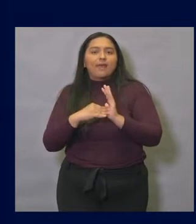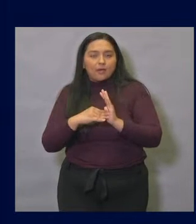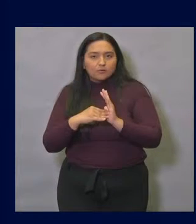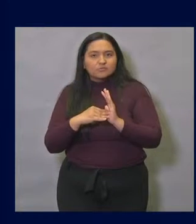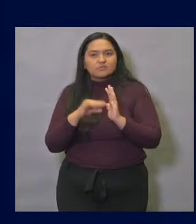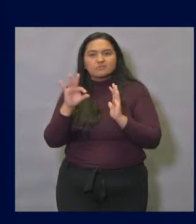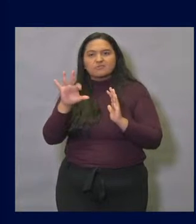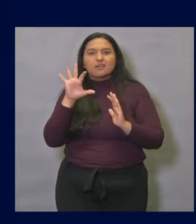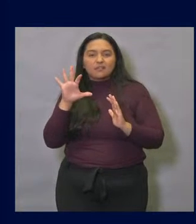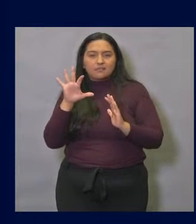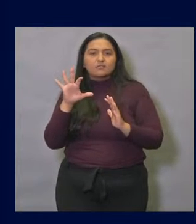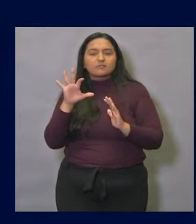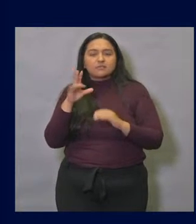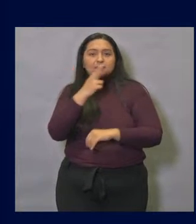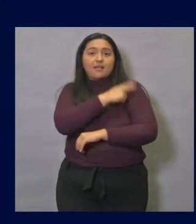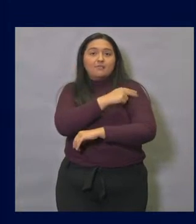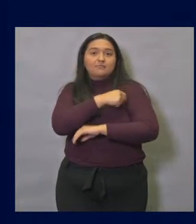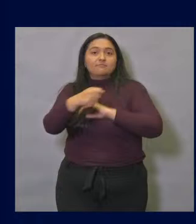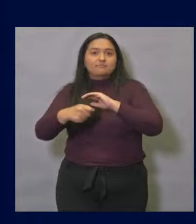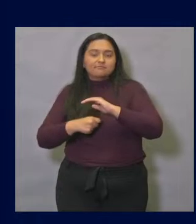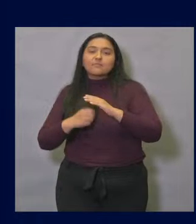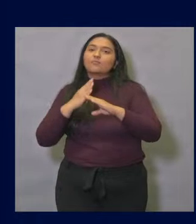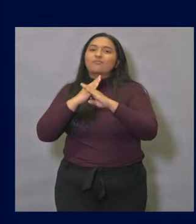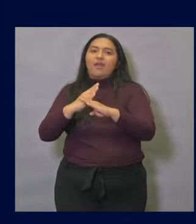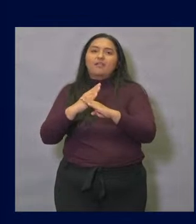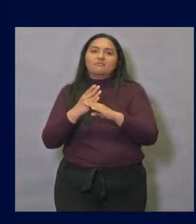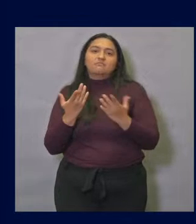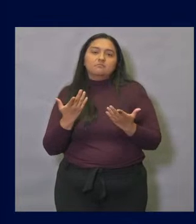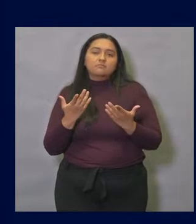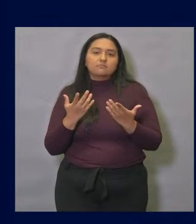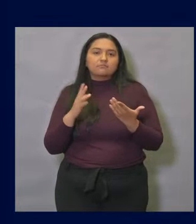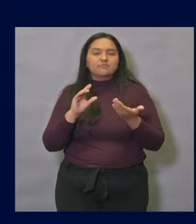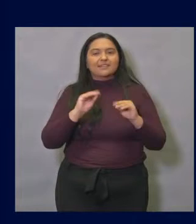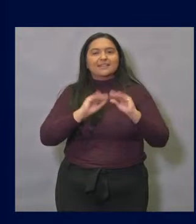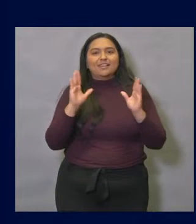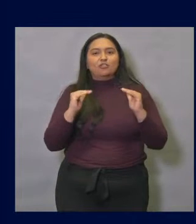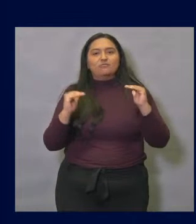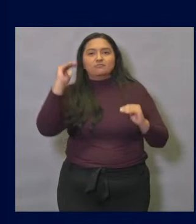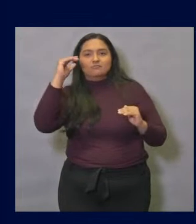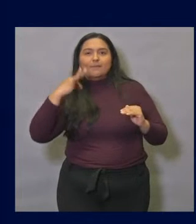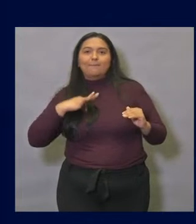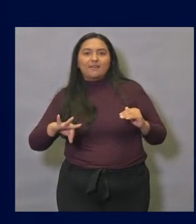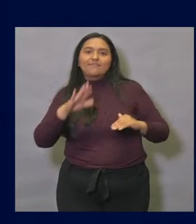4,794 hospitalizaciones. Next slide, please.